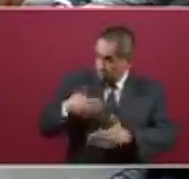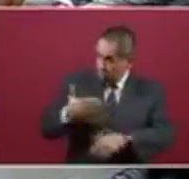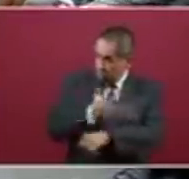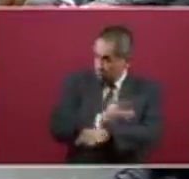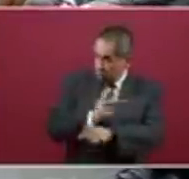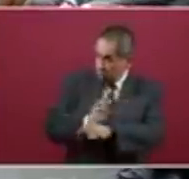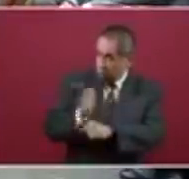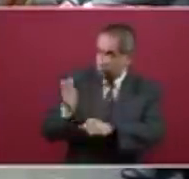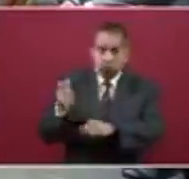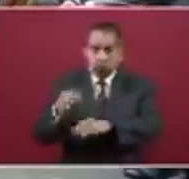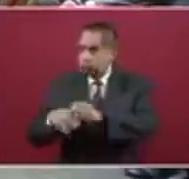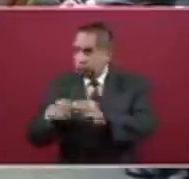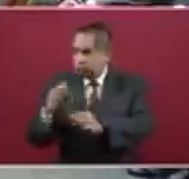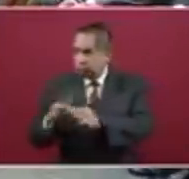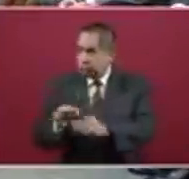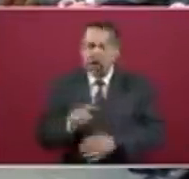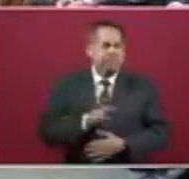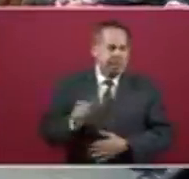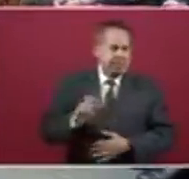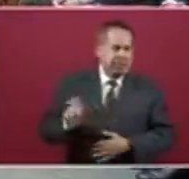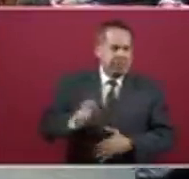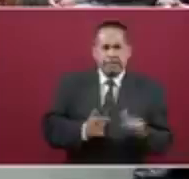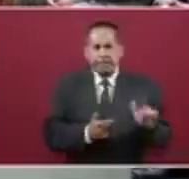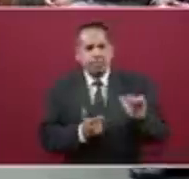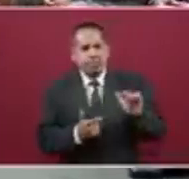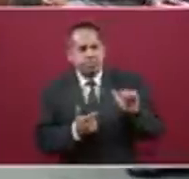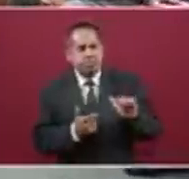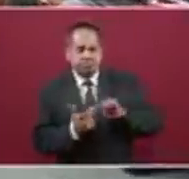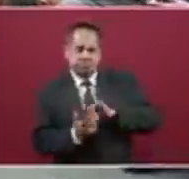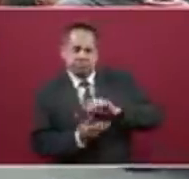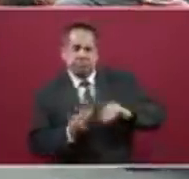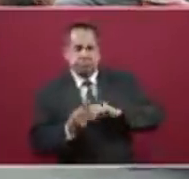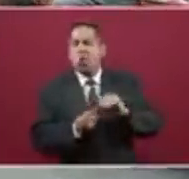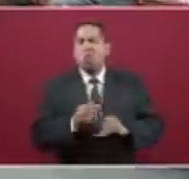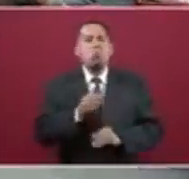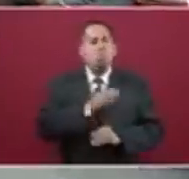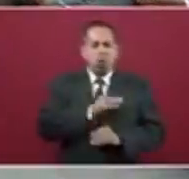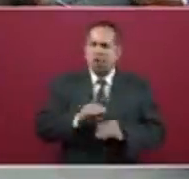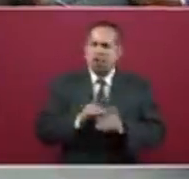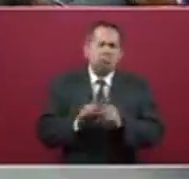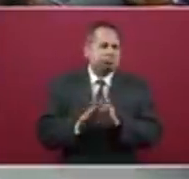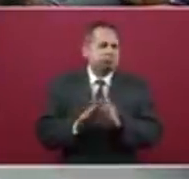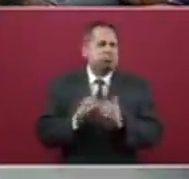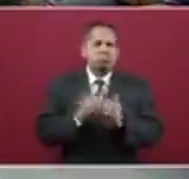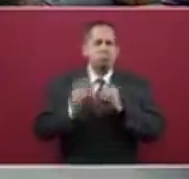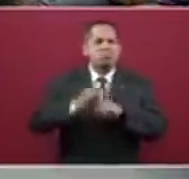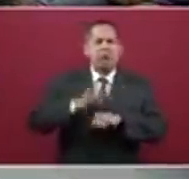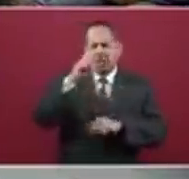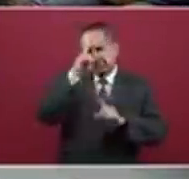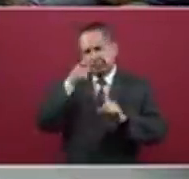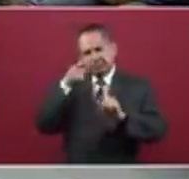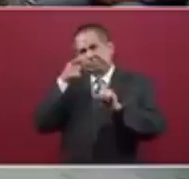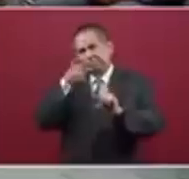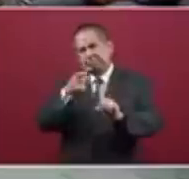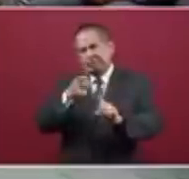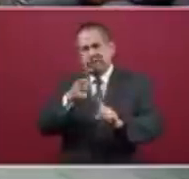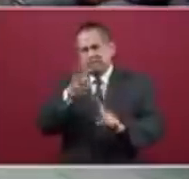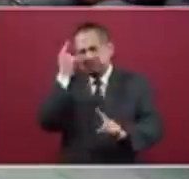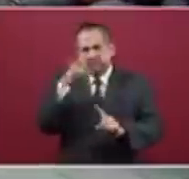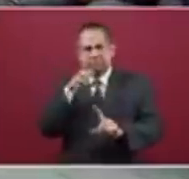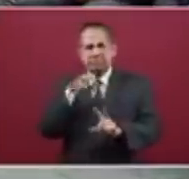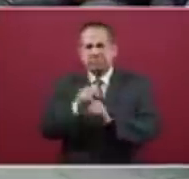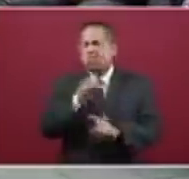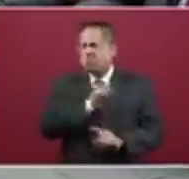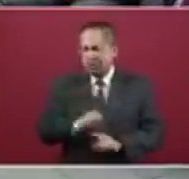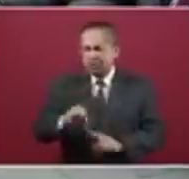impuestos nos permitirá superar con creces la meta establecida